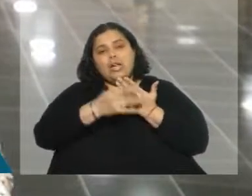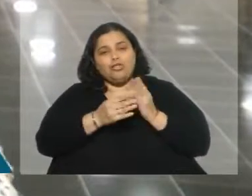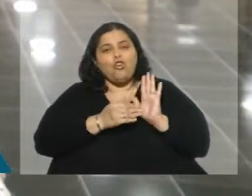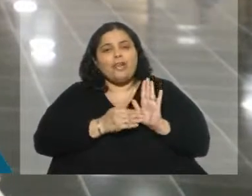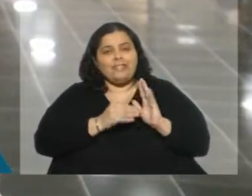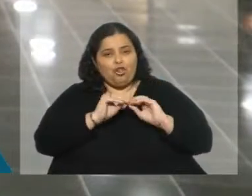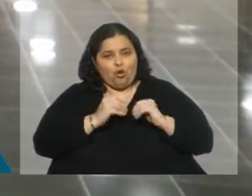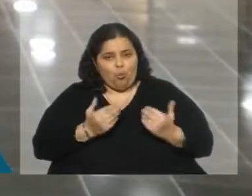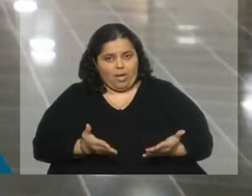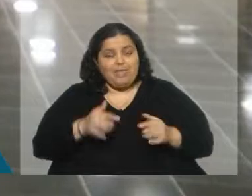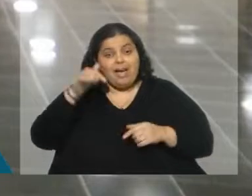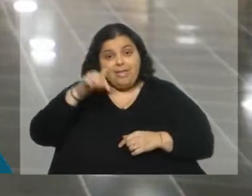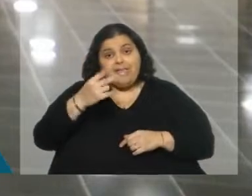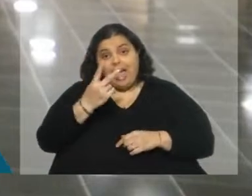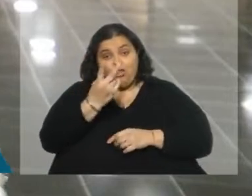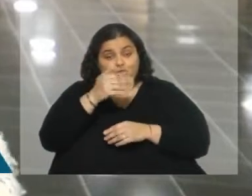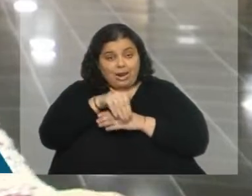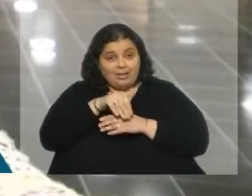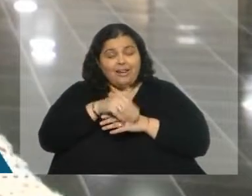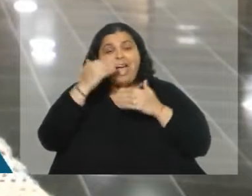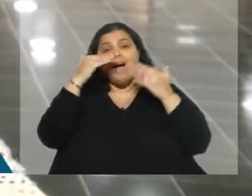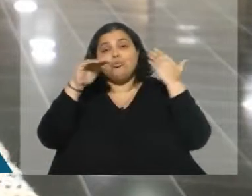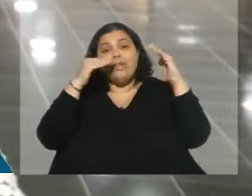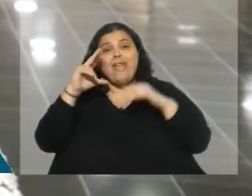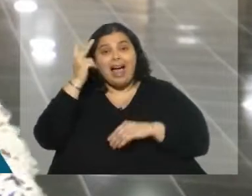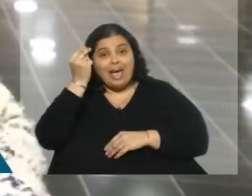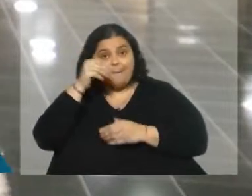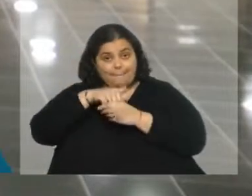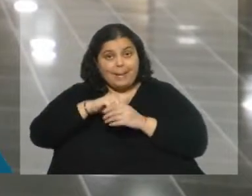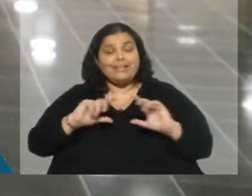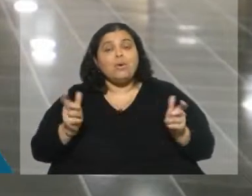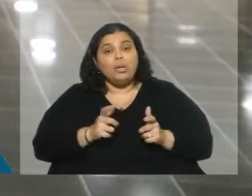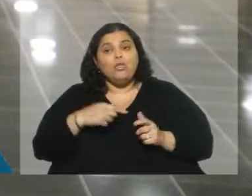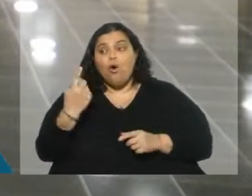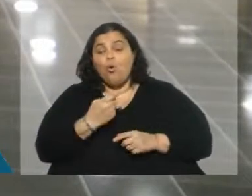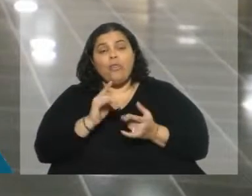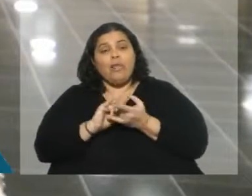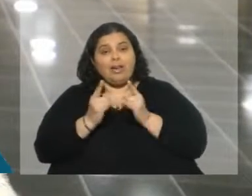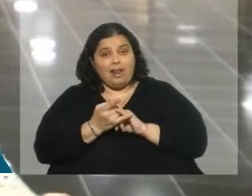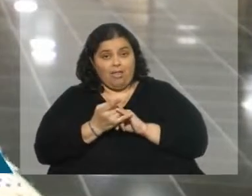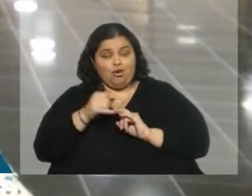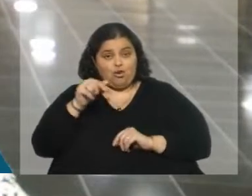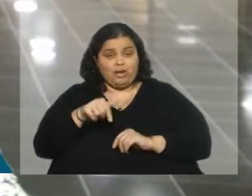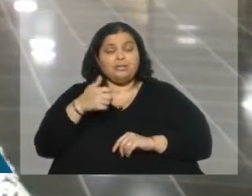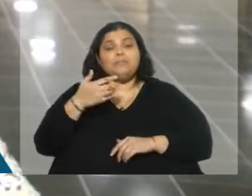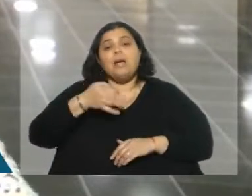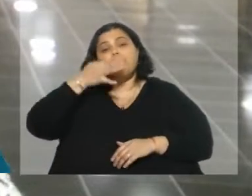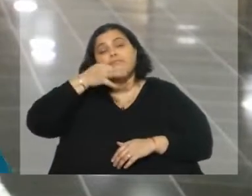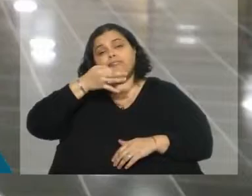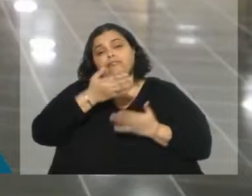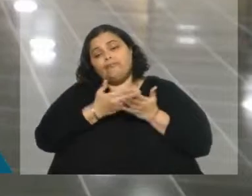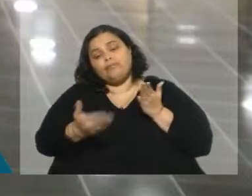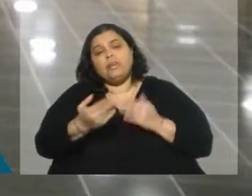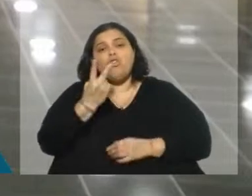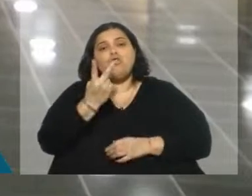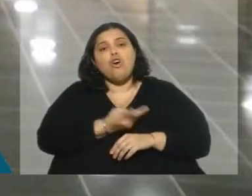desde las 2 de la tarde las autoridades de la anep se encuentran reunidas con los legisladores una presentación de más de dos horas